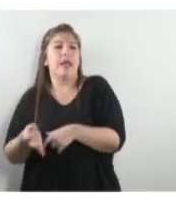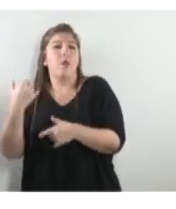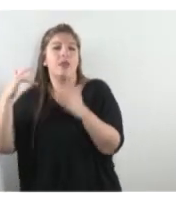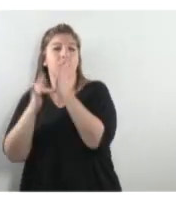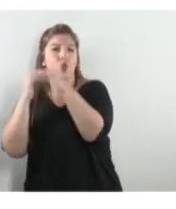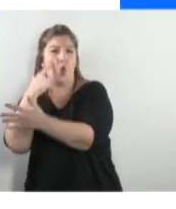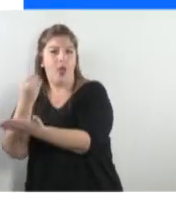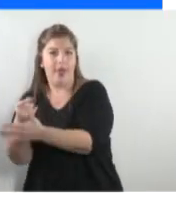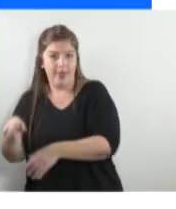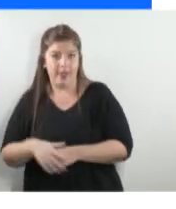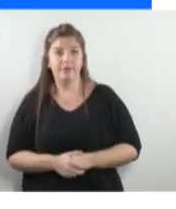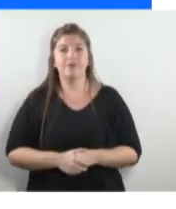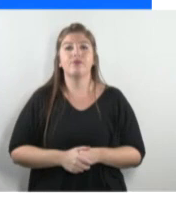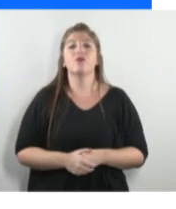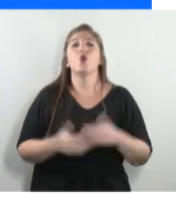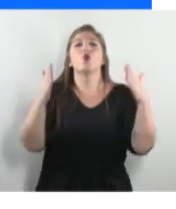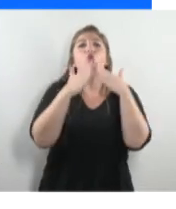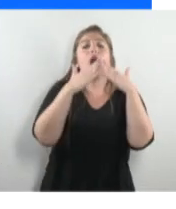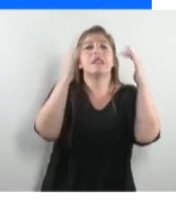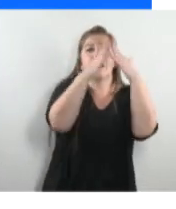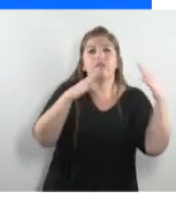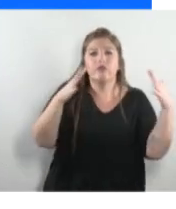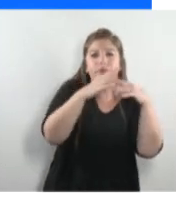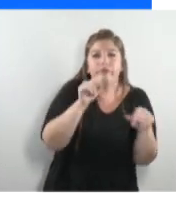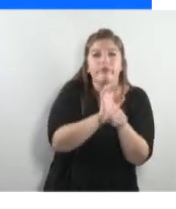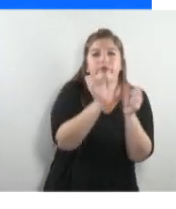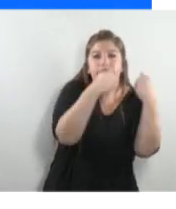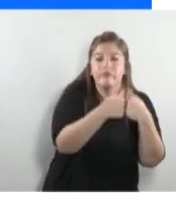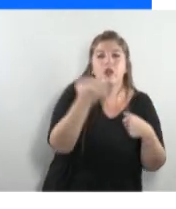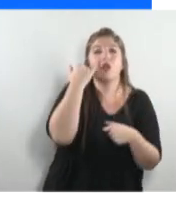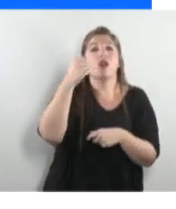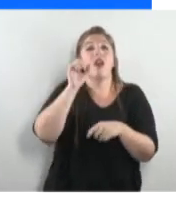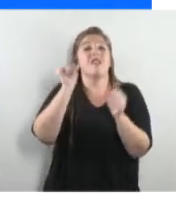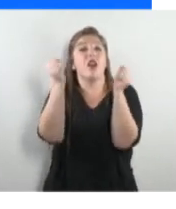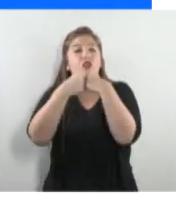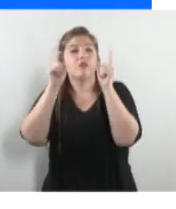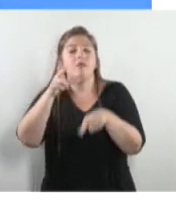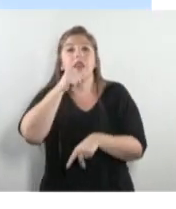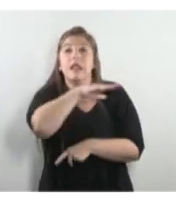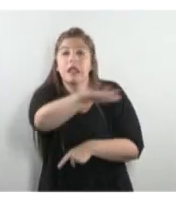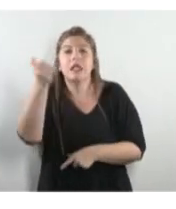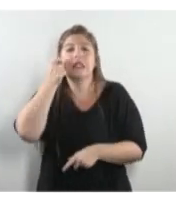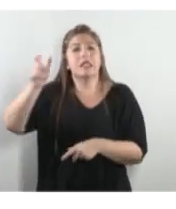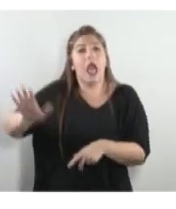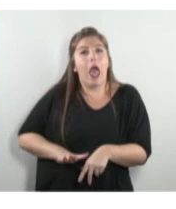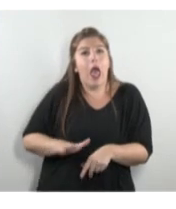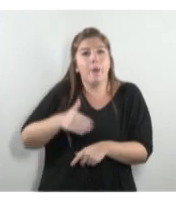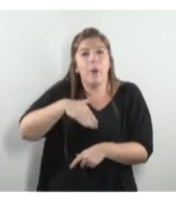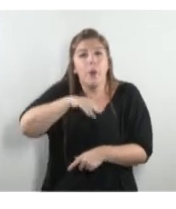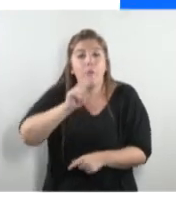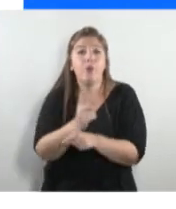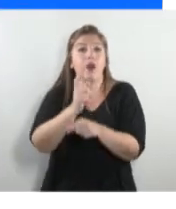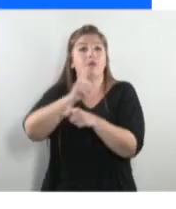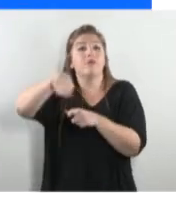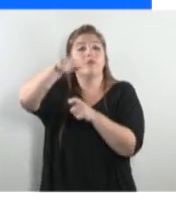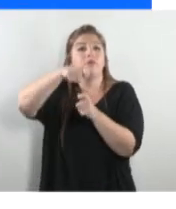Su casa es el pajonal, su guarida es el desierto, y si de hambre medio muerto le echa el lazo a algún mamón,